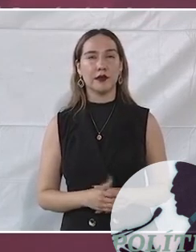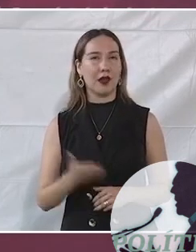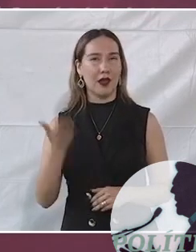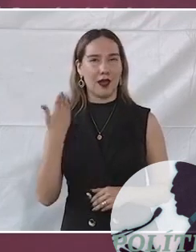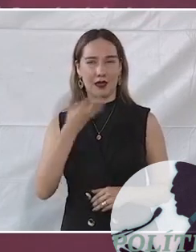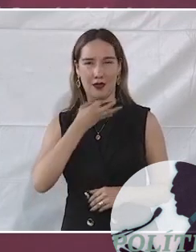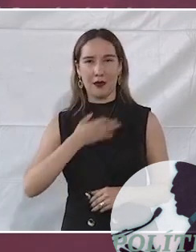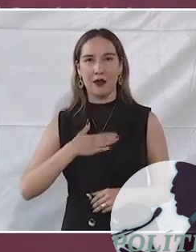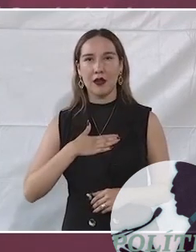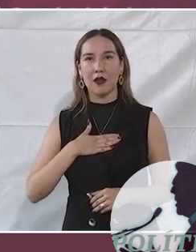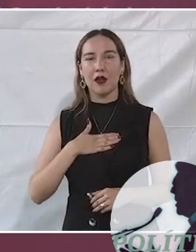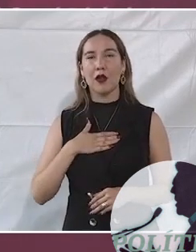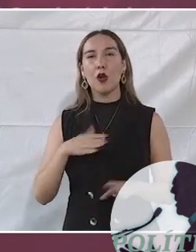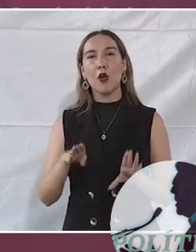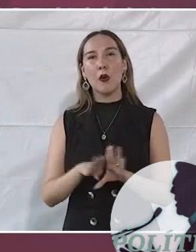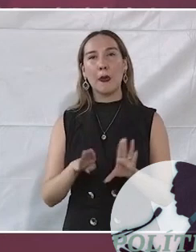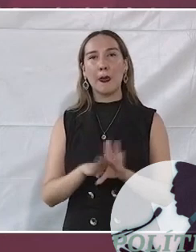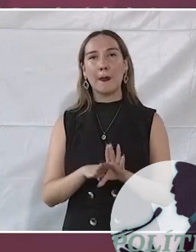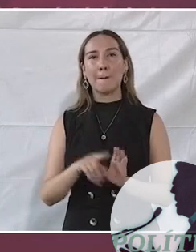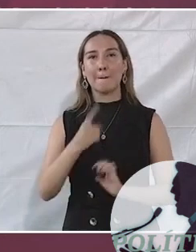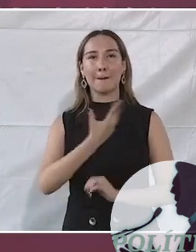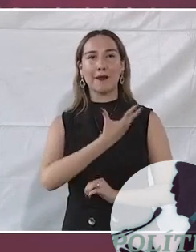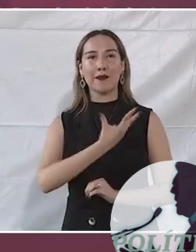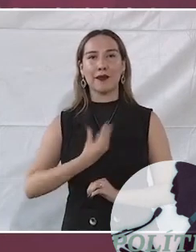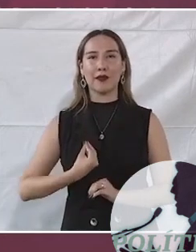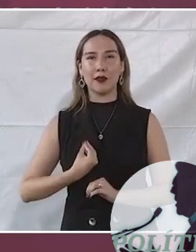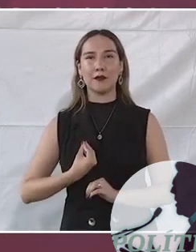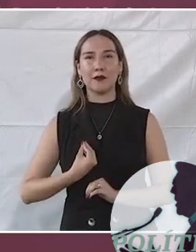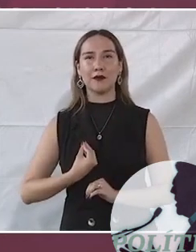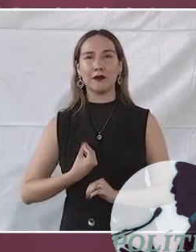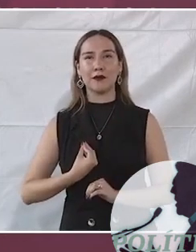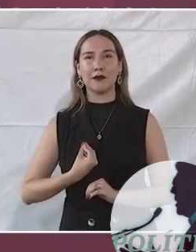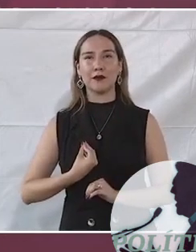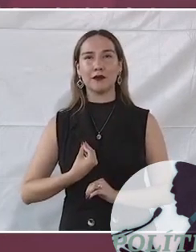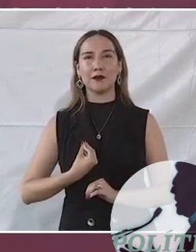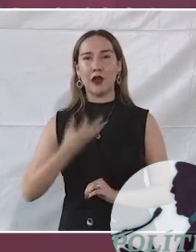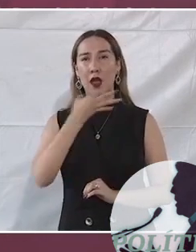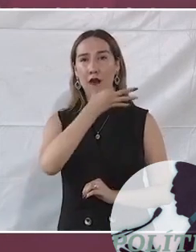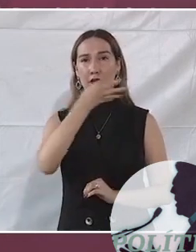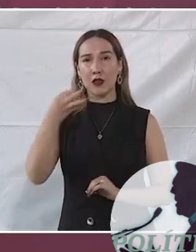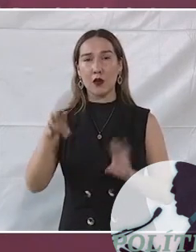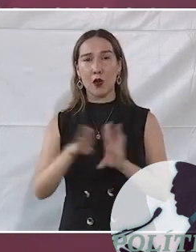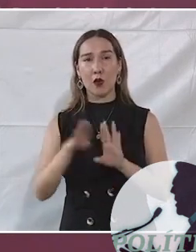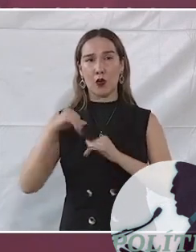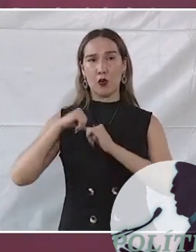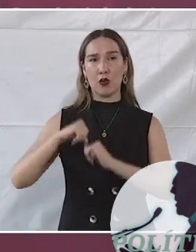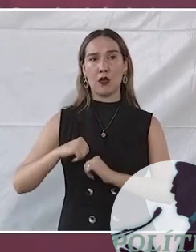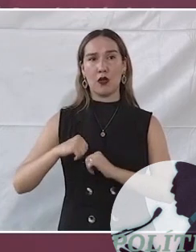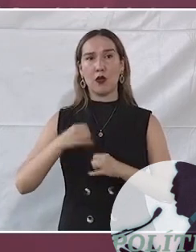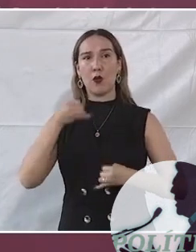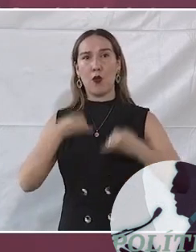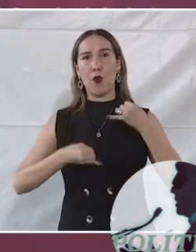un hijo ante la autoridad, ante un juez, porque ya había